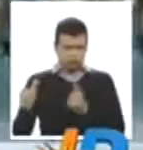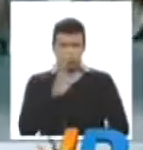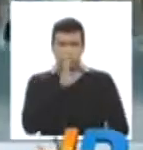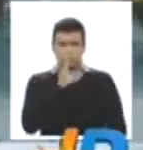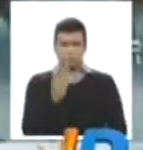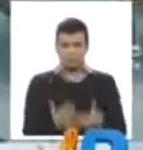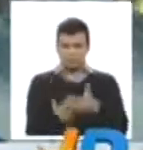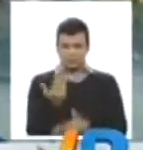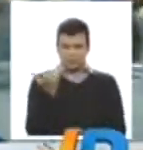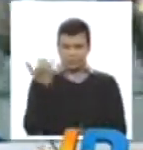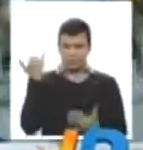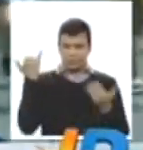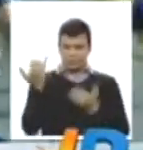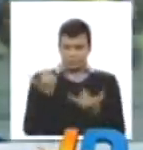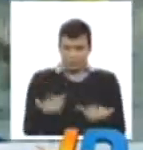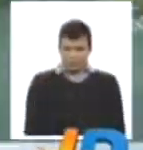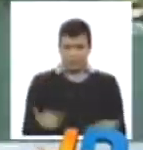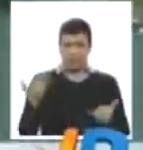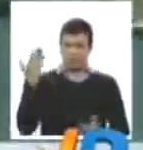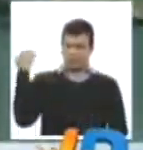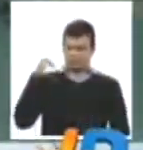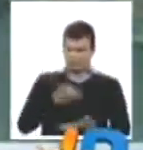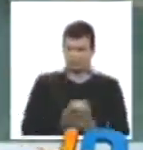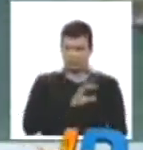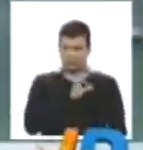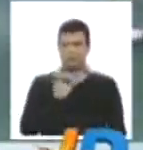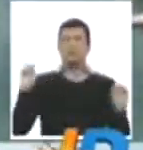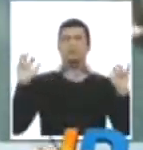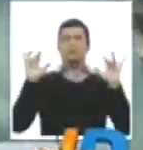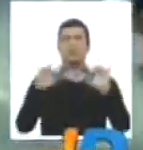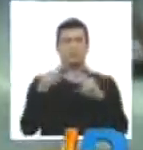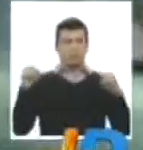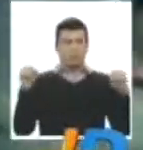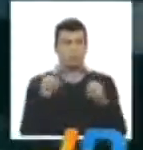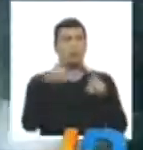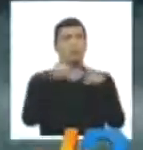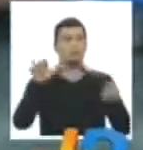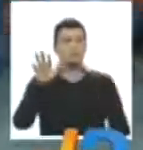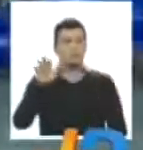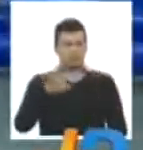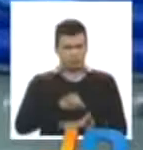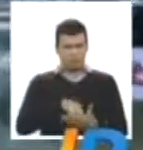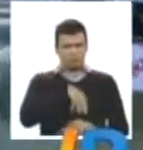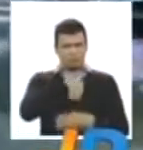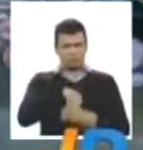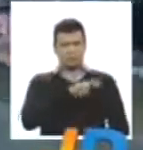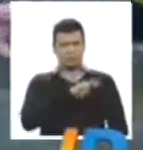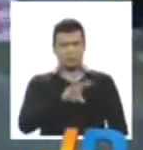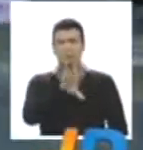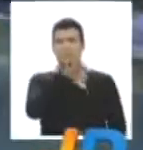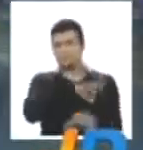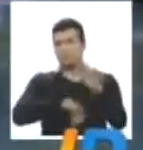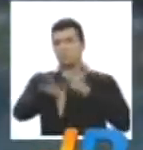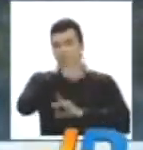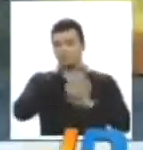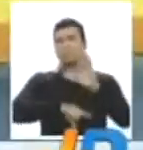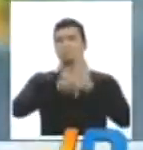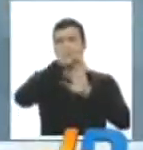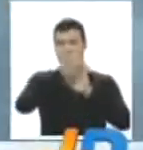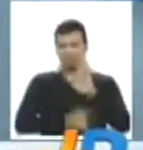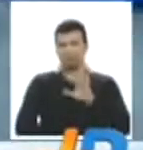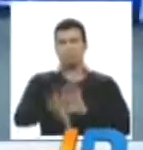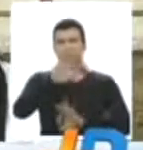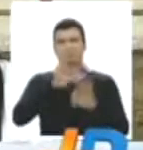este fin de semana su concentración en Bogotá. Entre ellos, 9 patinadores vallecaucanos que lograron su clasificación en el selectivo que se